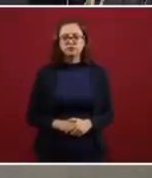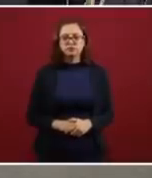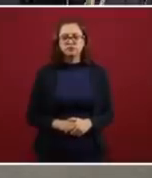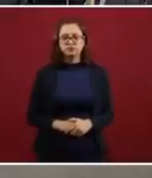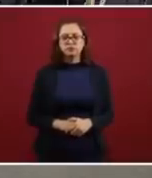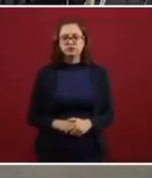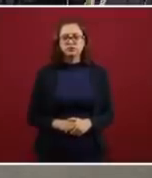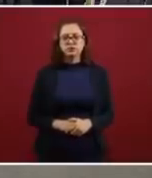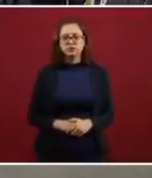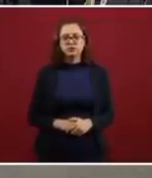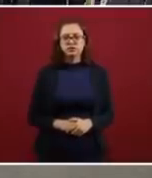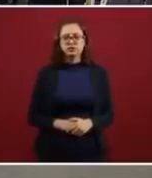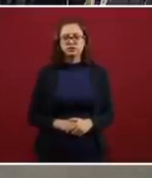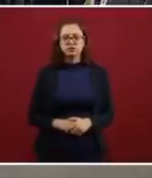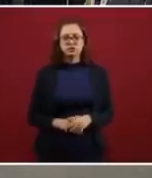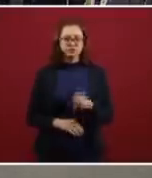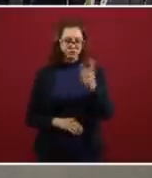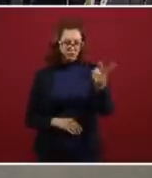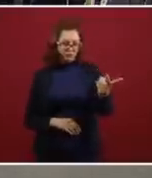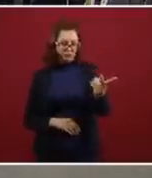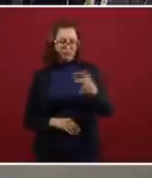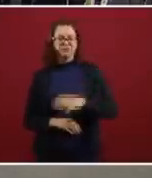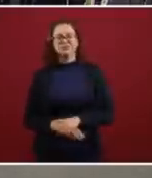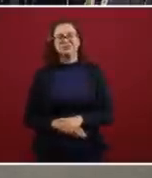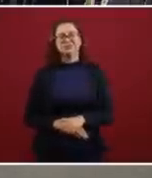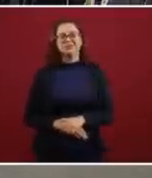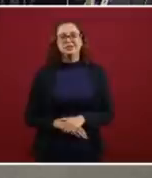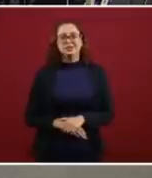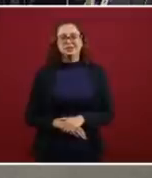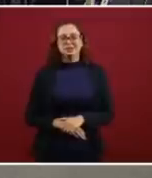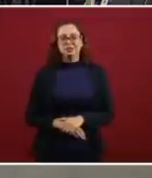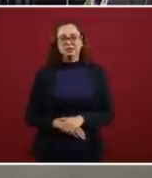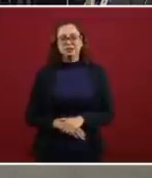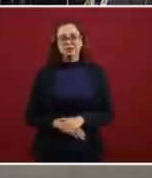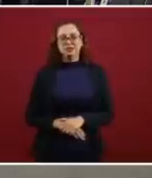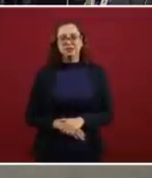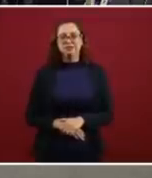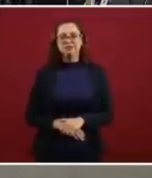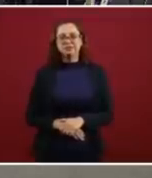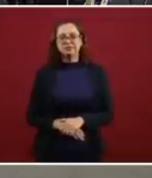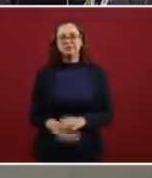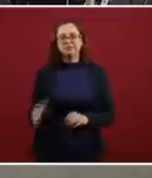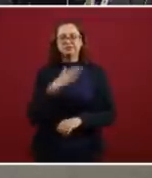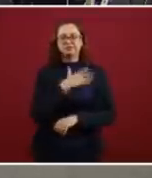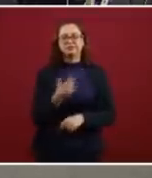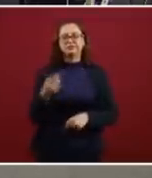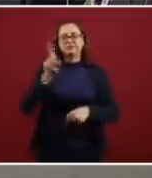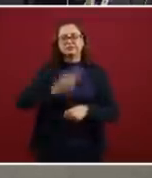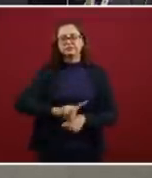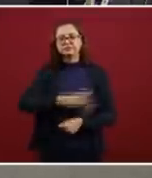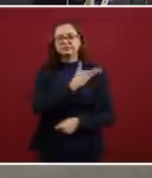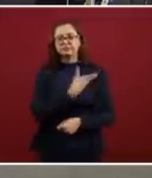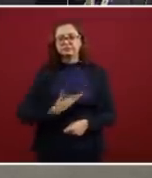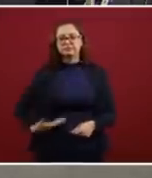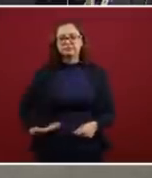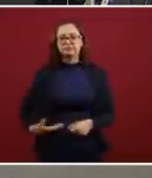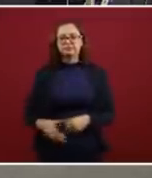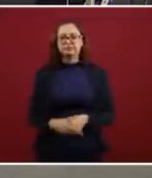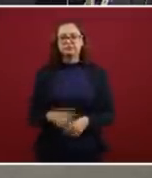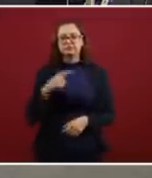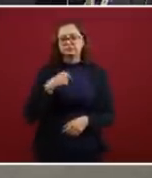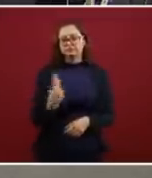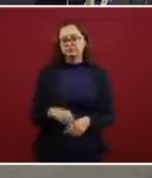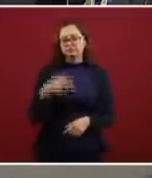¿A mí? Bueno, los dos ya. Sí. Sí. Buenos días, señor presidente. Eduardo